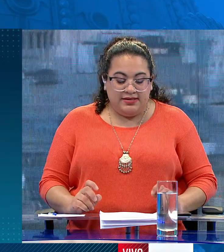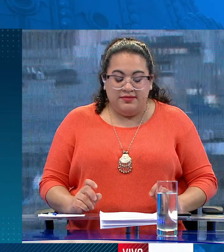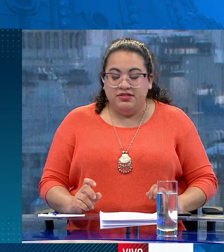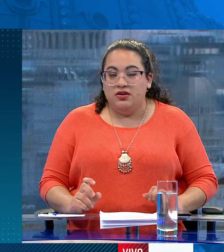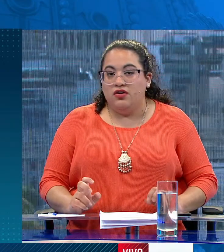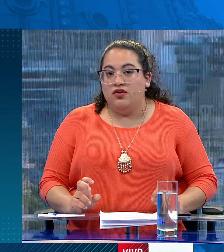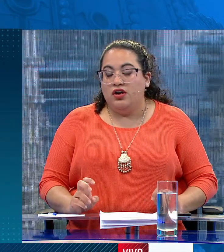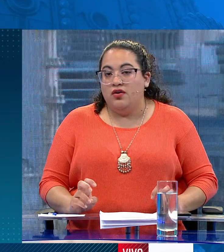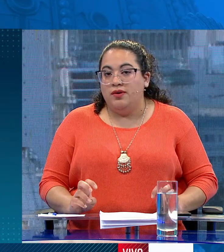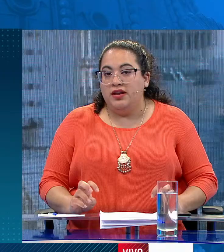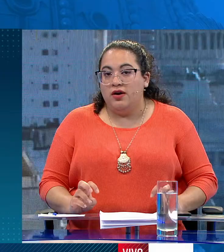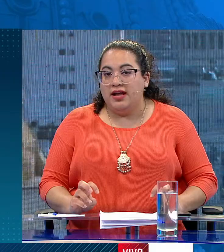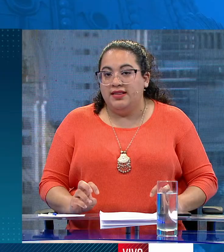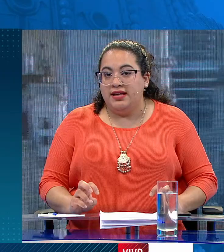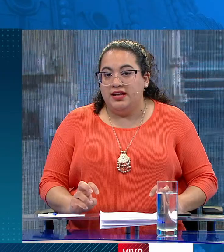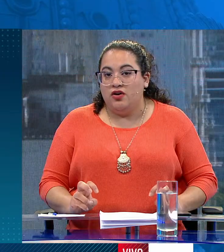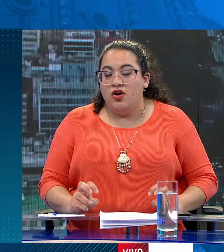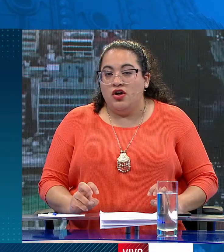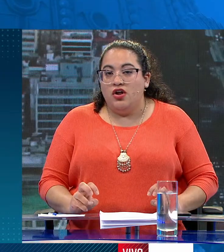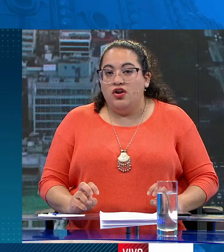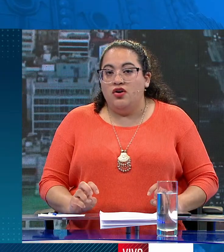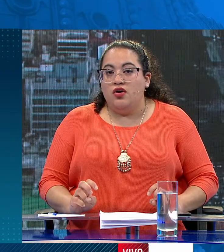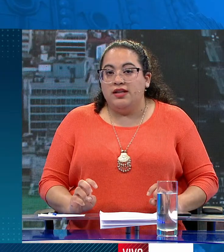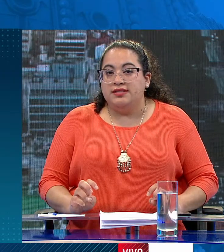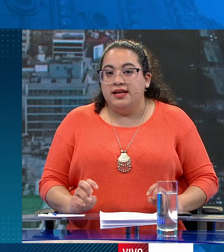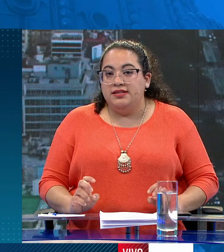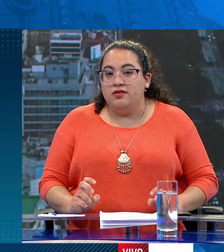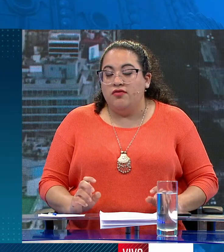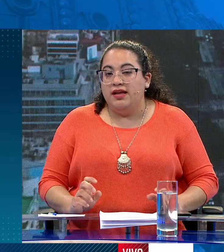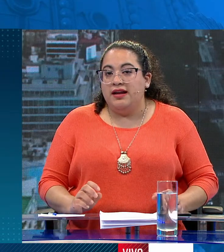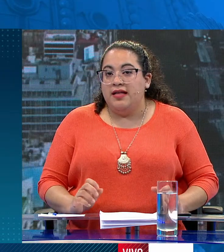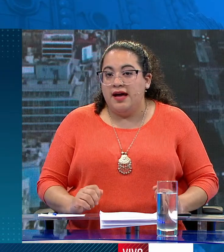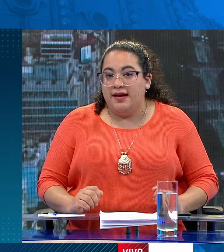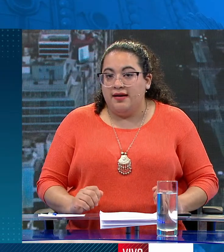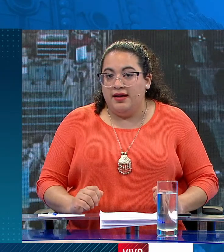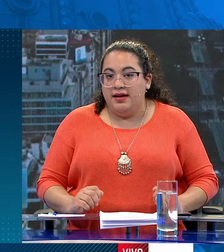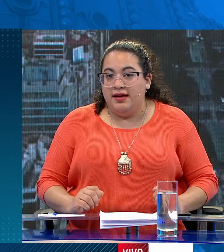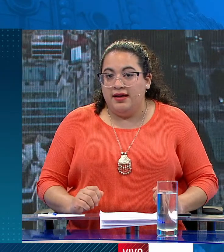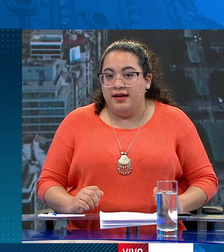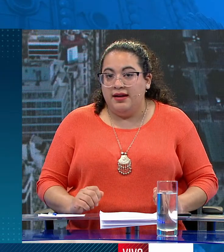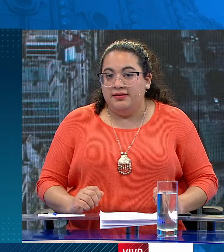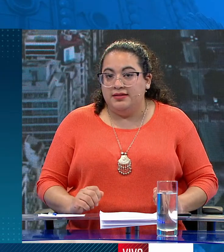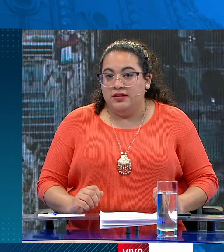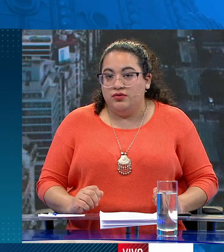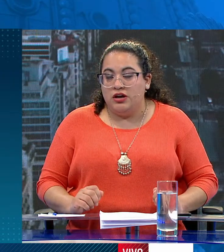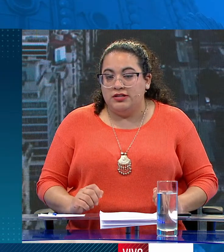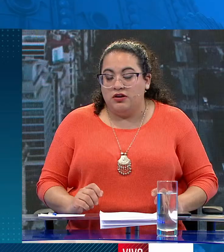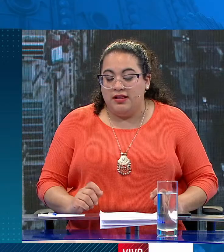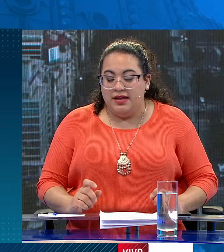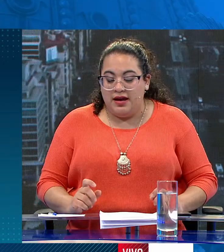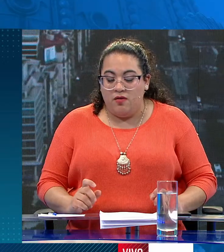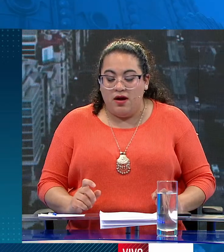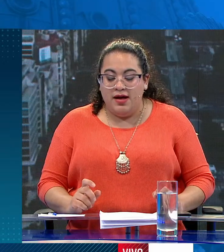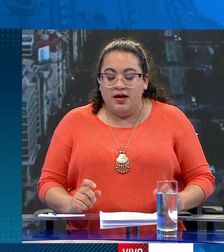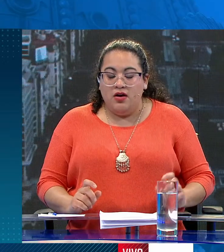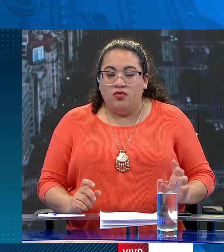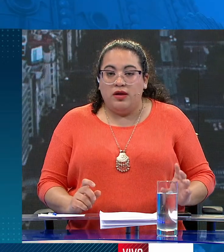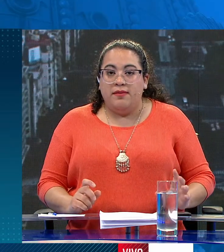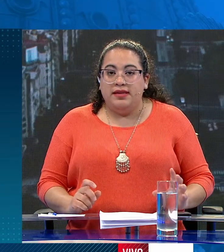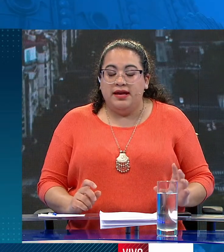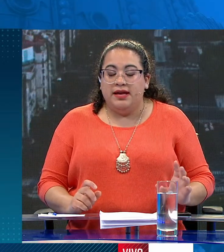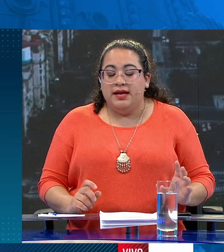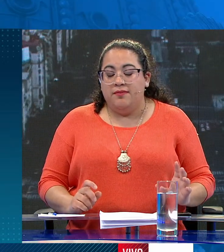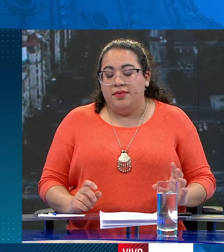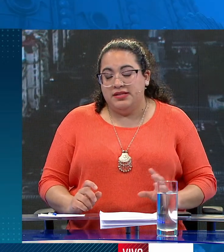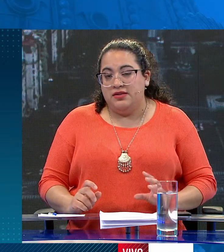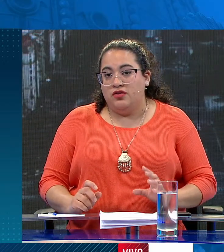el Servicio Geológico Minero Argentino. Lo que se hizo fue degradar el Instituto Nacional del Agua,